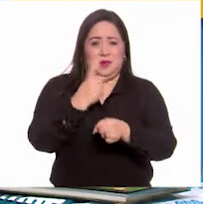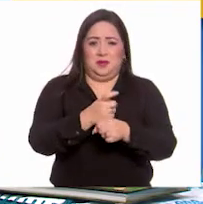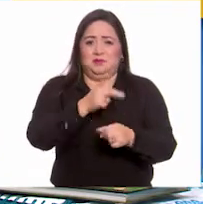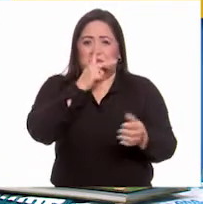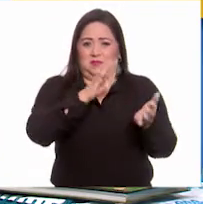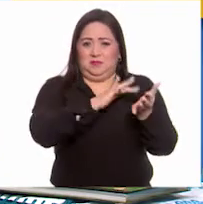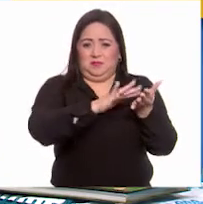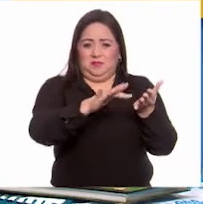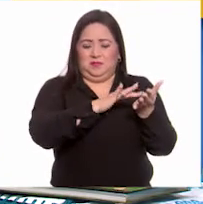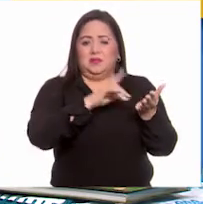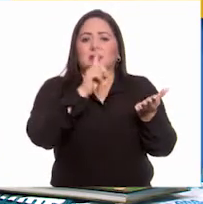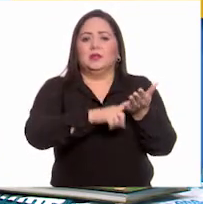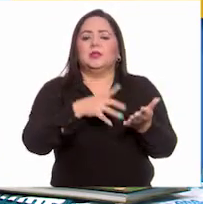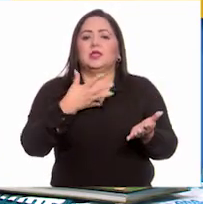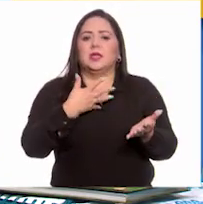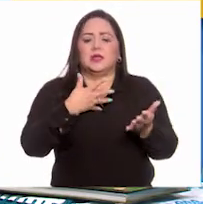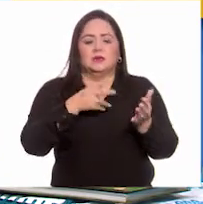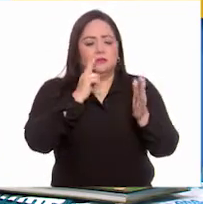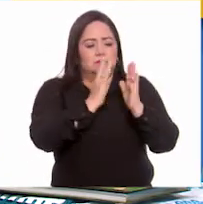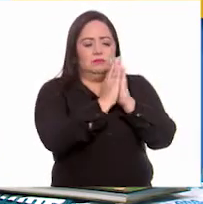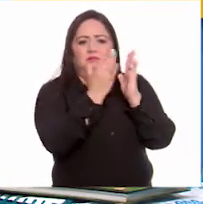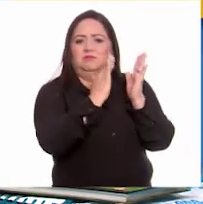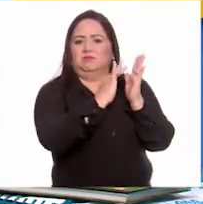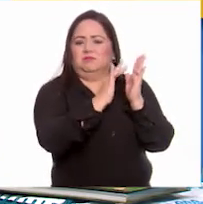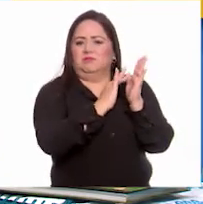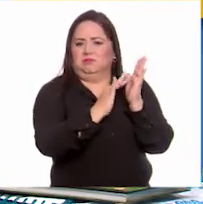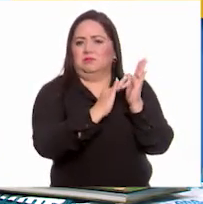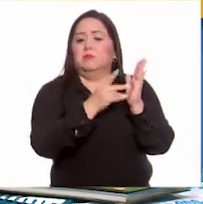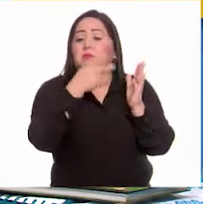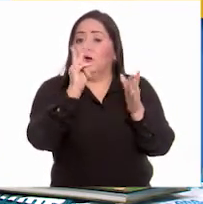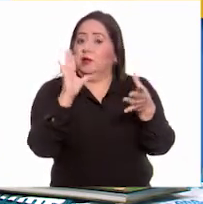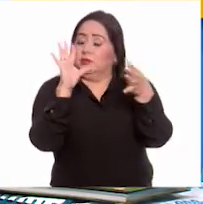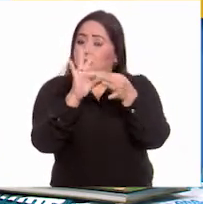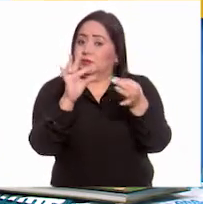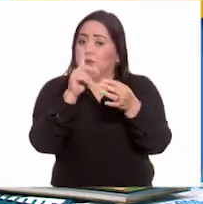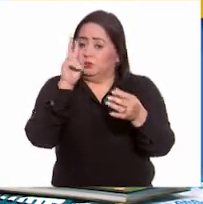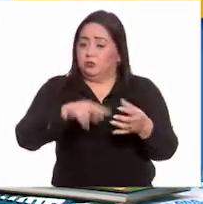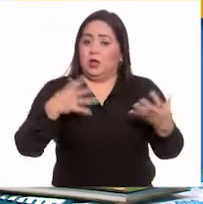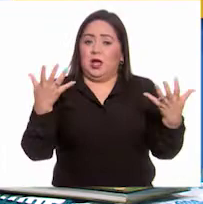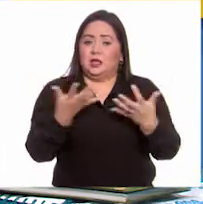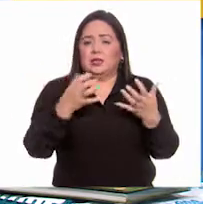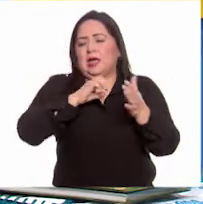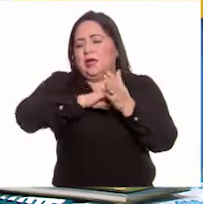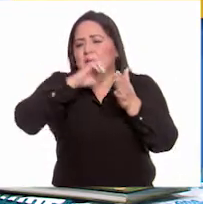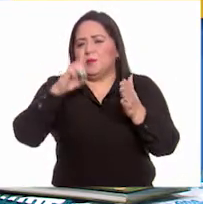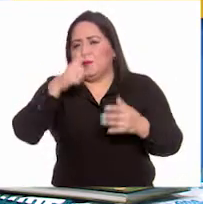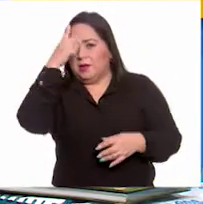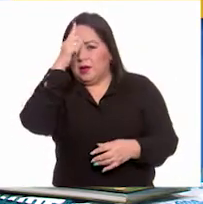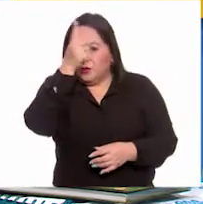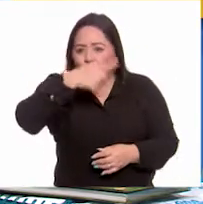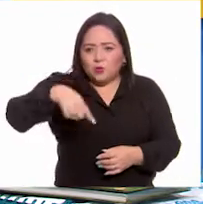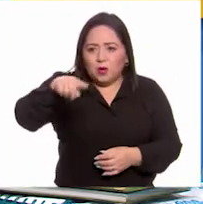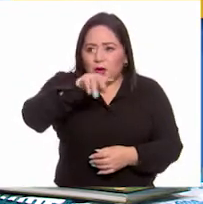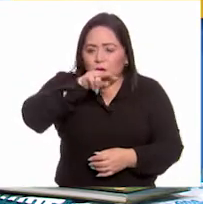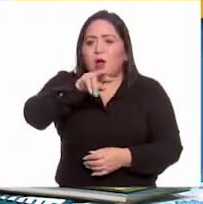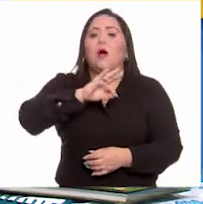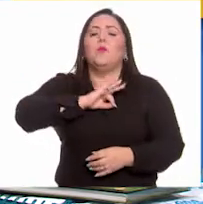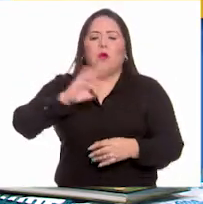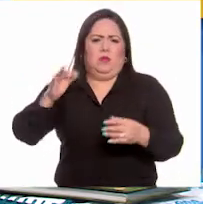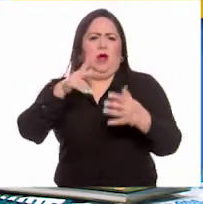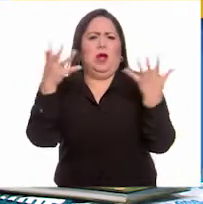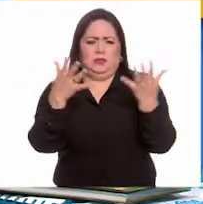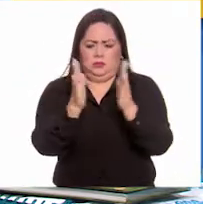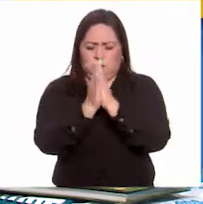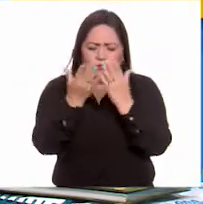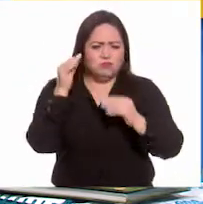textos que integran nuestra publicación, aclarando que hemos hecho un ejemplo para que ustedes puedan realizar sus